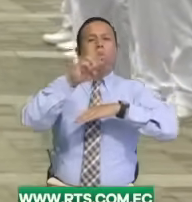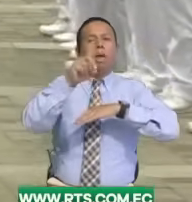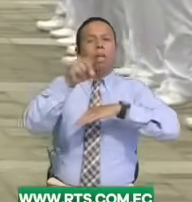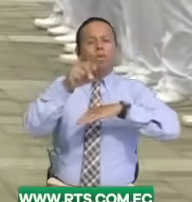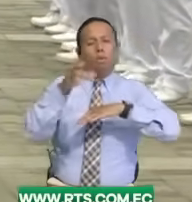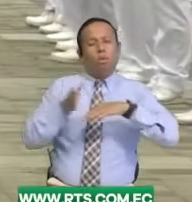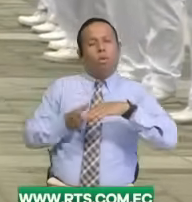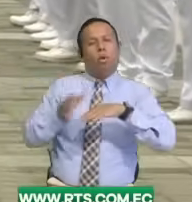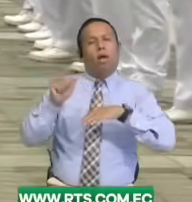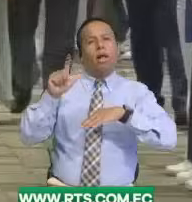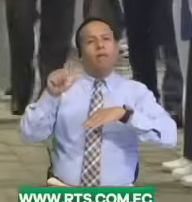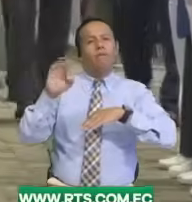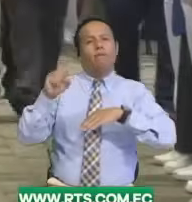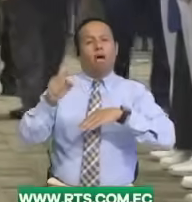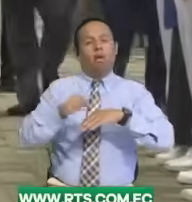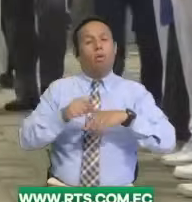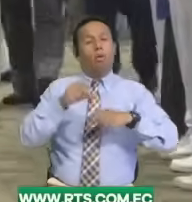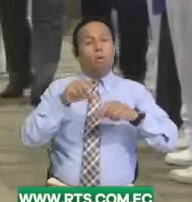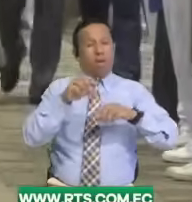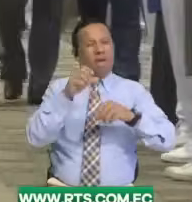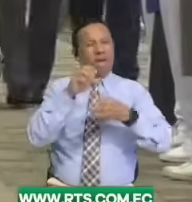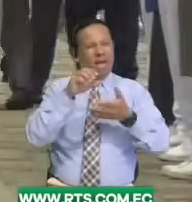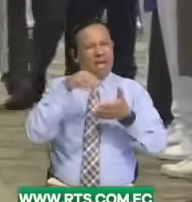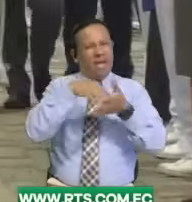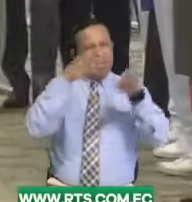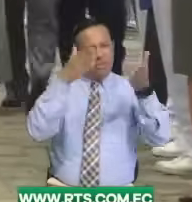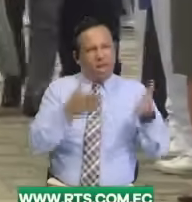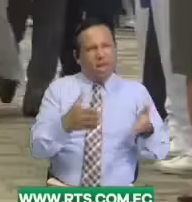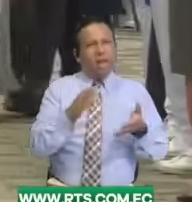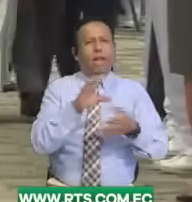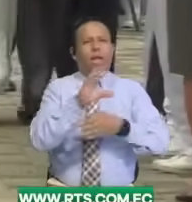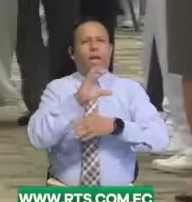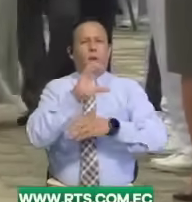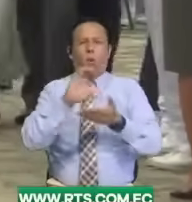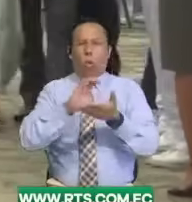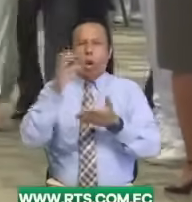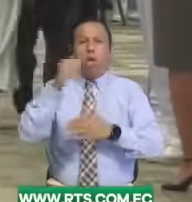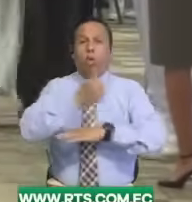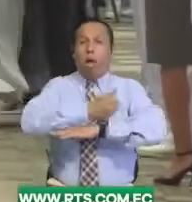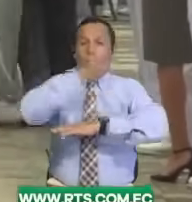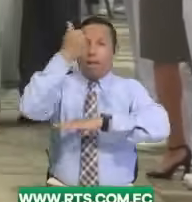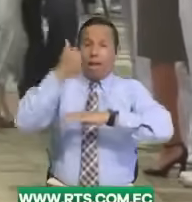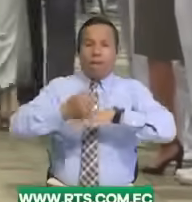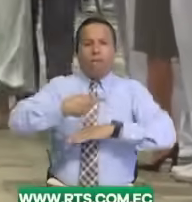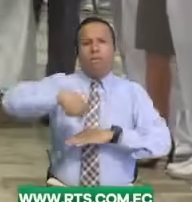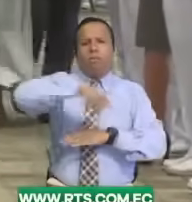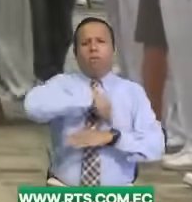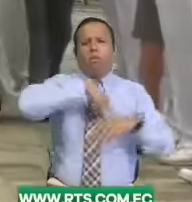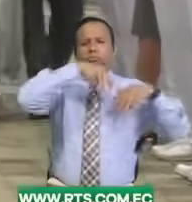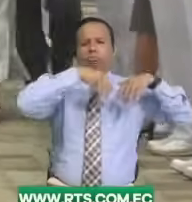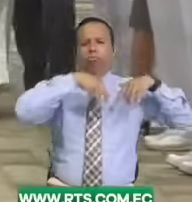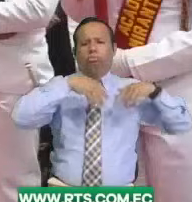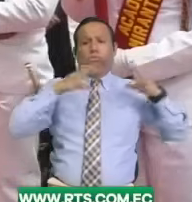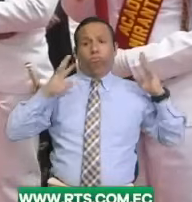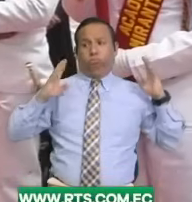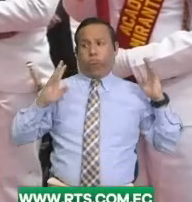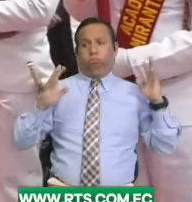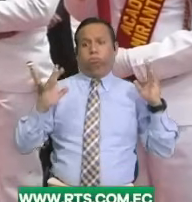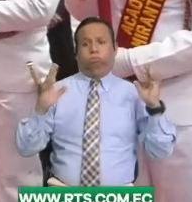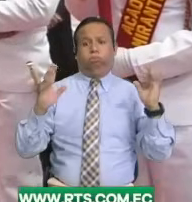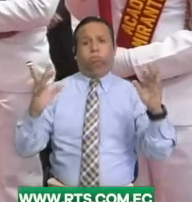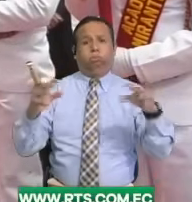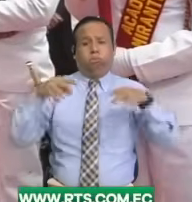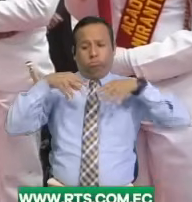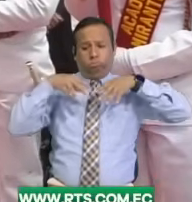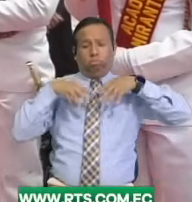alumnos de la Academia Naval Almirante Iniward formaron una calle de honor para que el alcalde y concejales ingresen al pie del monumento y rindan homenaje